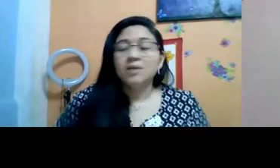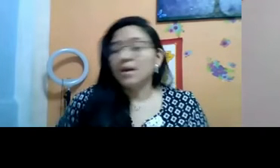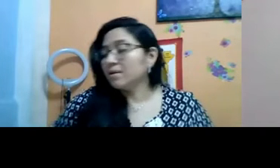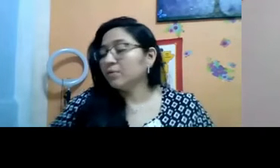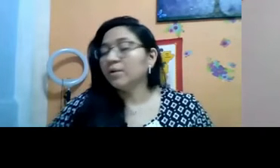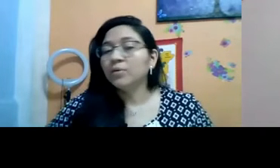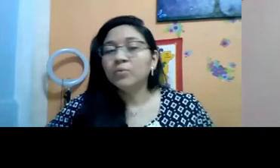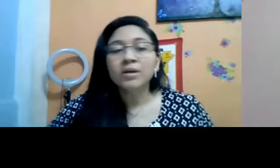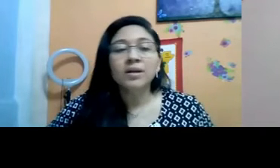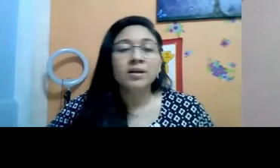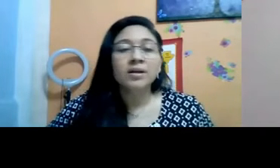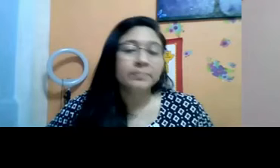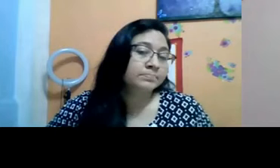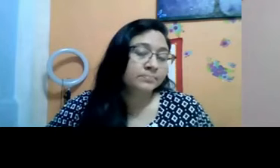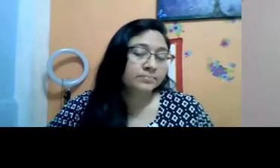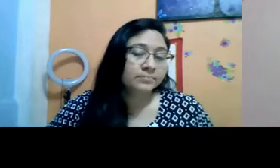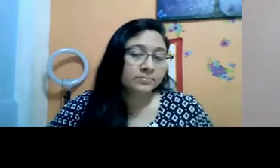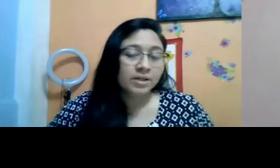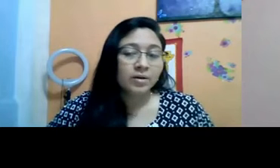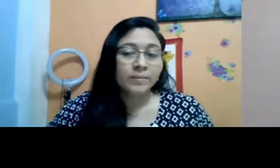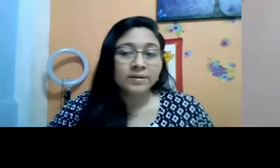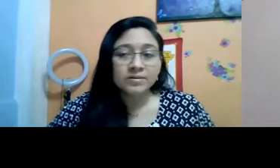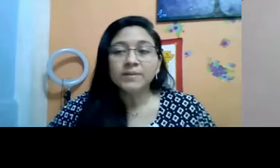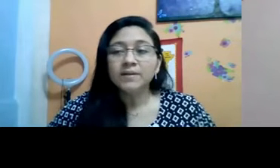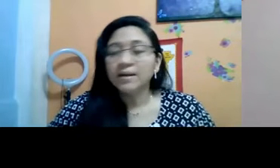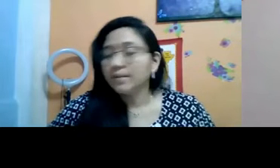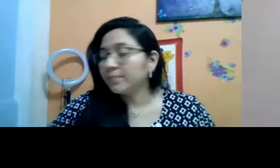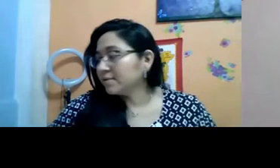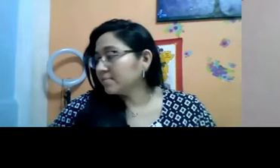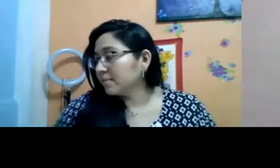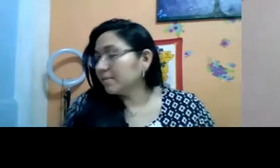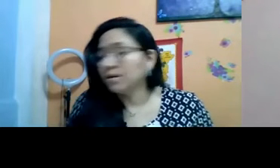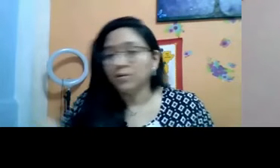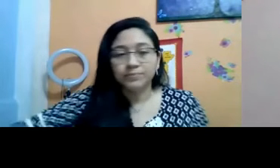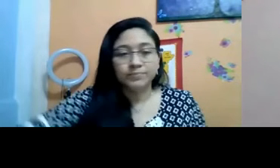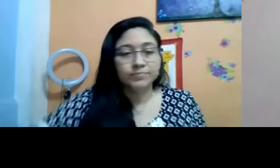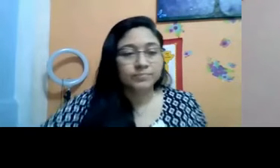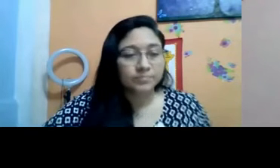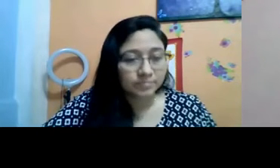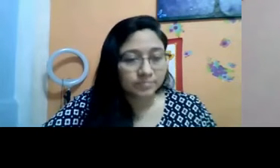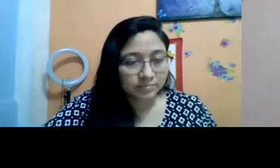Si alguien tiene alguna duda, quiere compartir su pantalla, pues bienvenido.